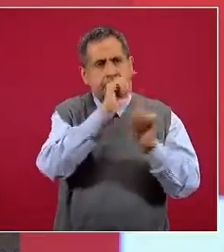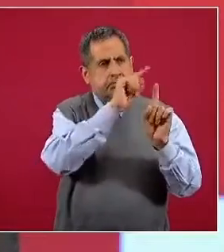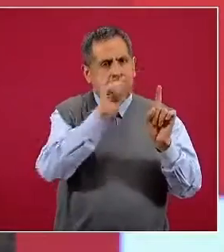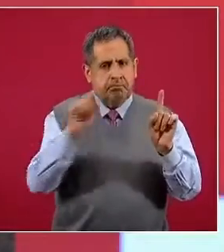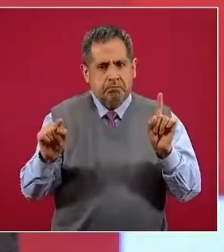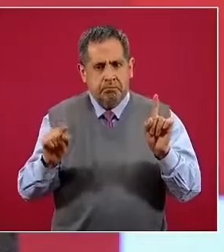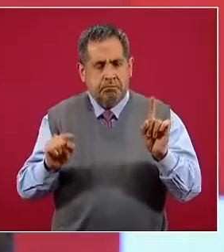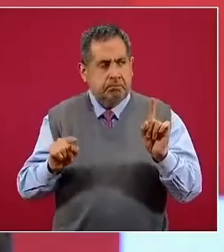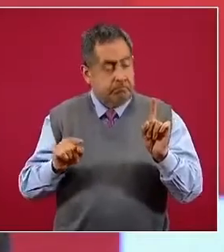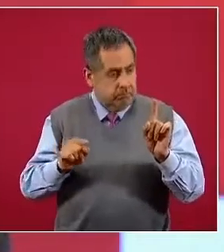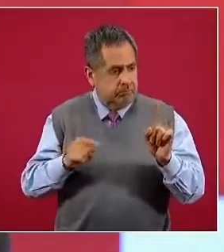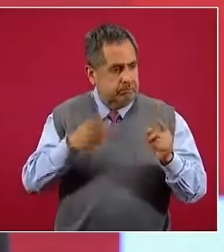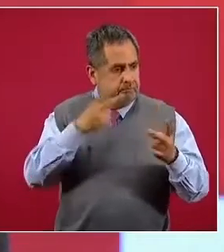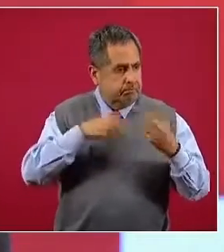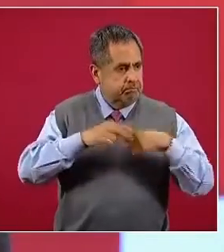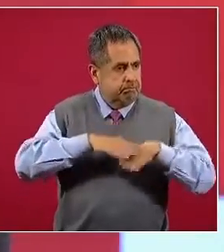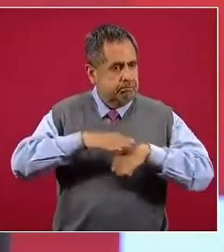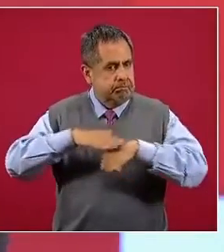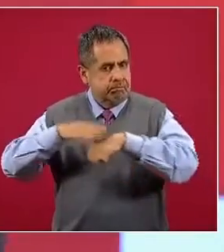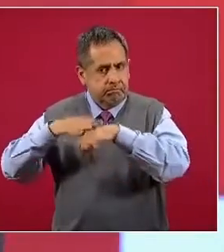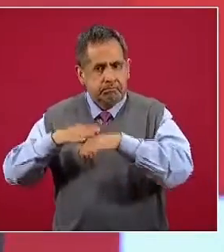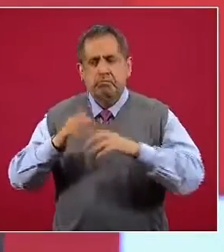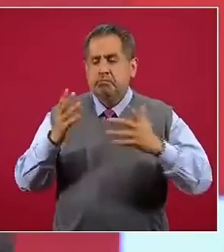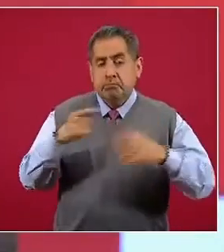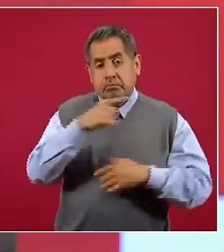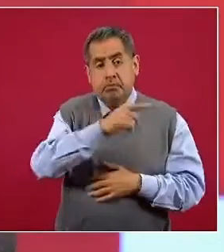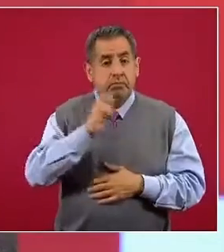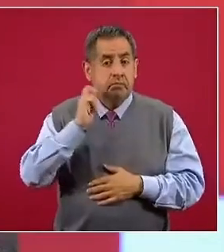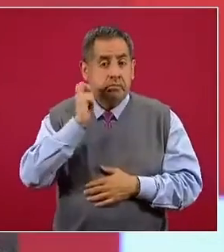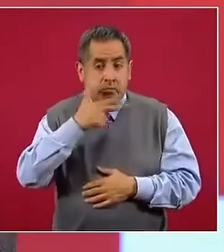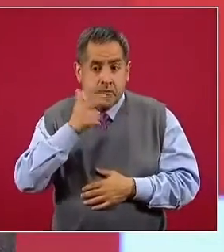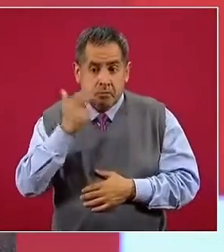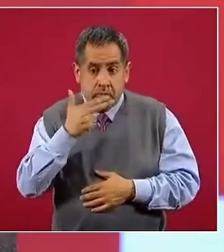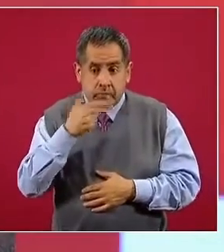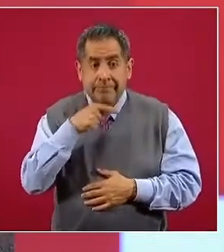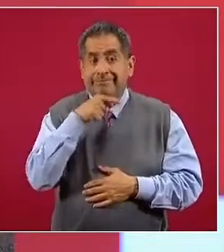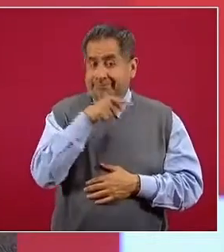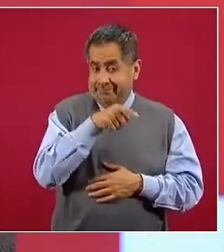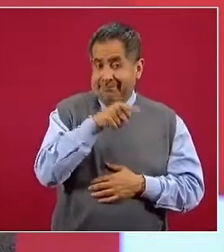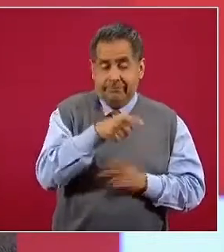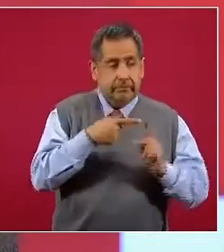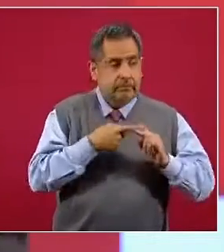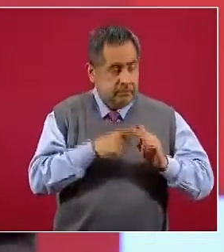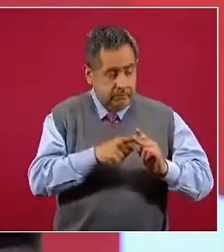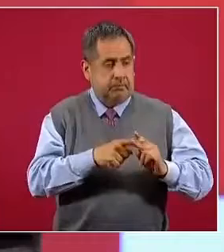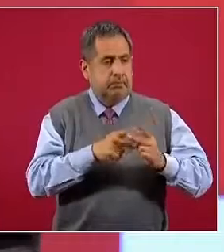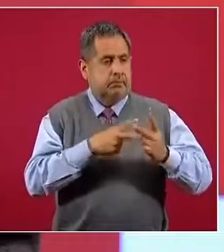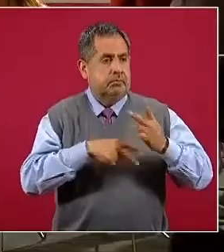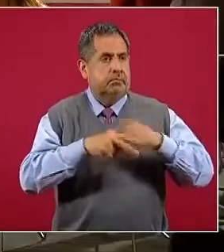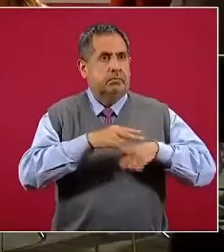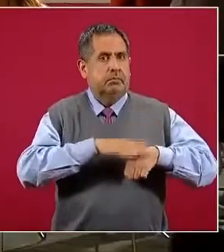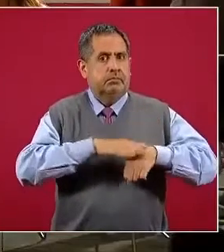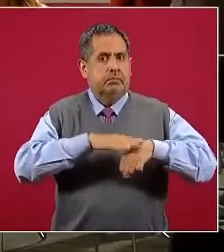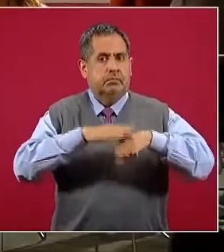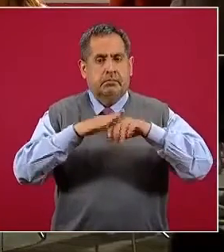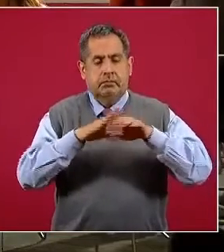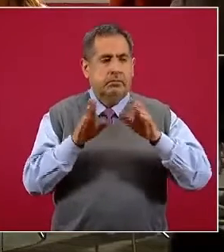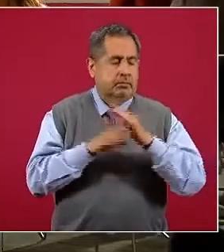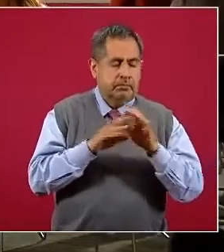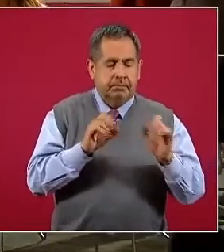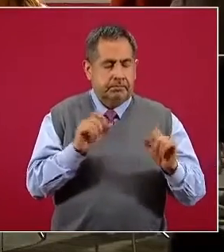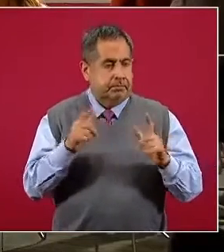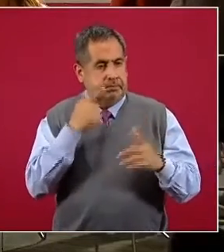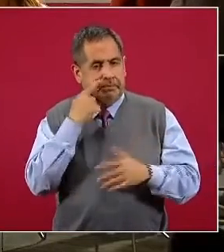su momento, Chihuahua fue una de las que iniciaron con este cambio de trayectoria, que lo mostramos con la curva